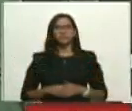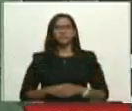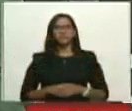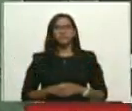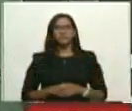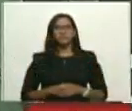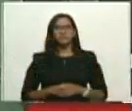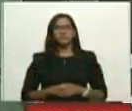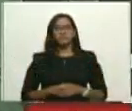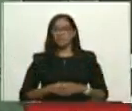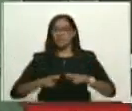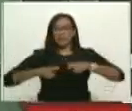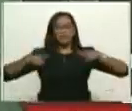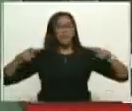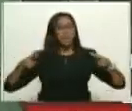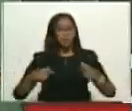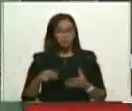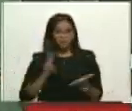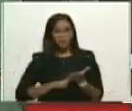gigantesco,